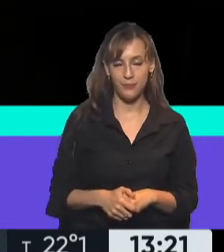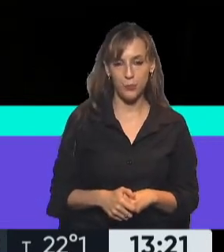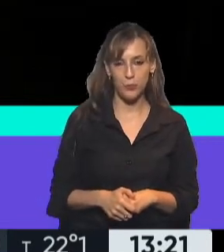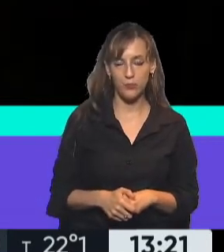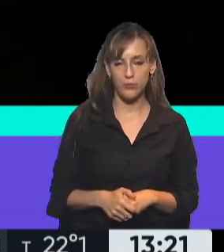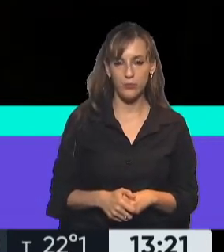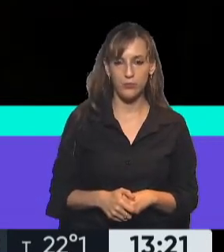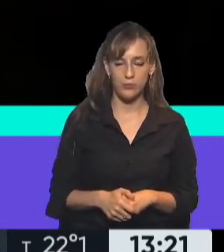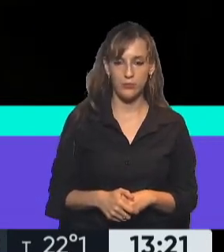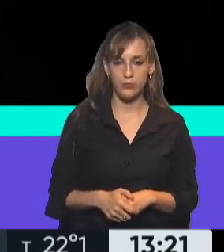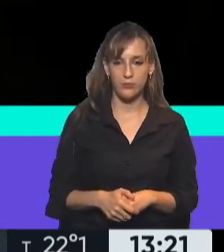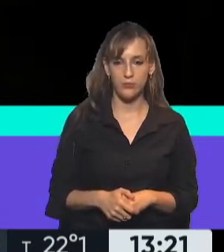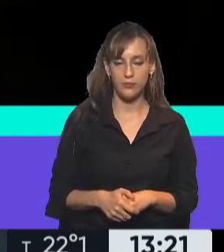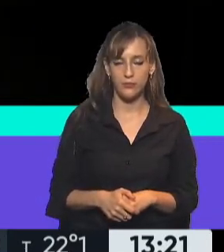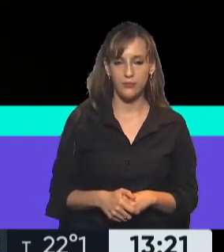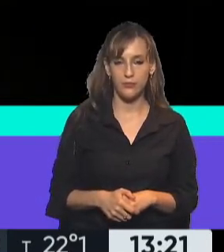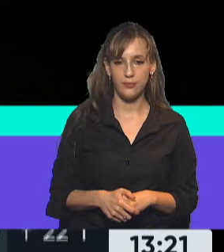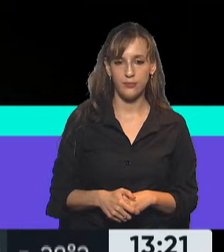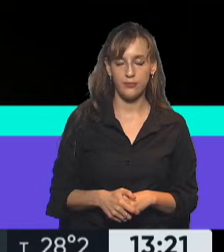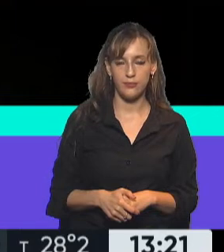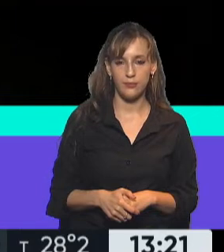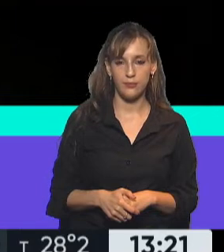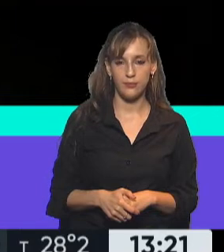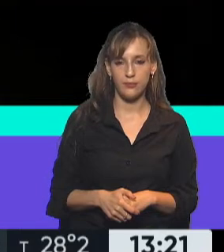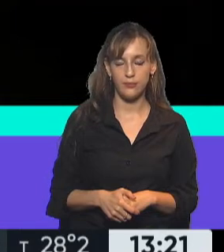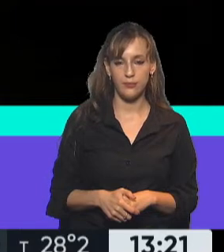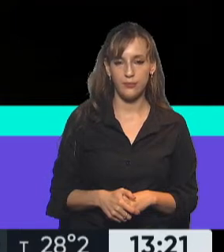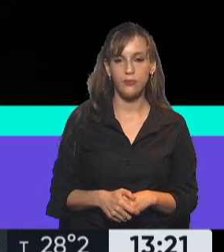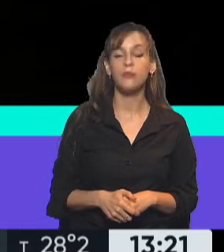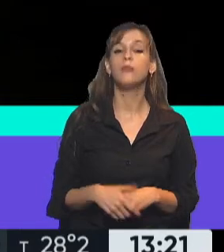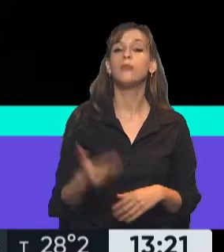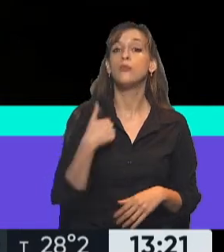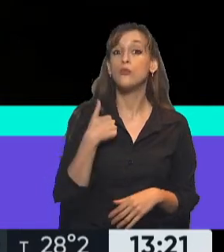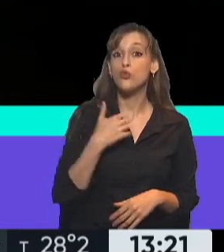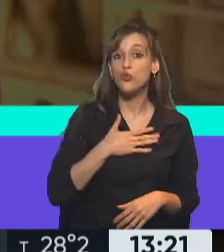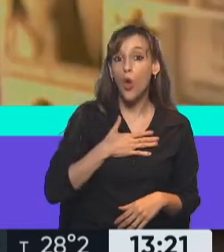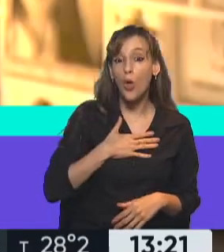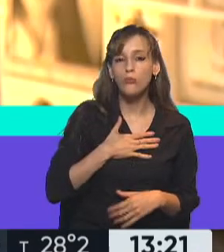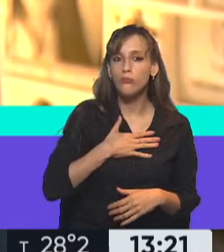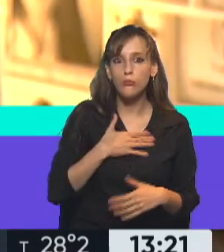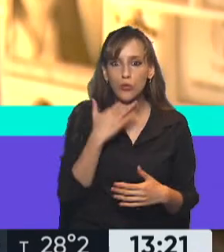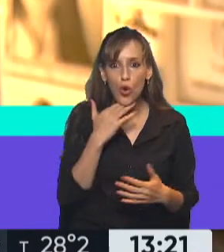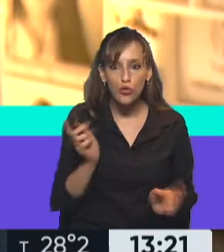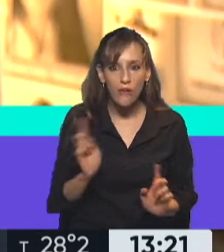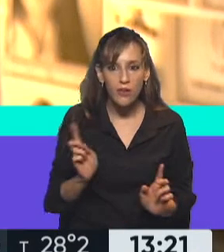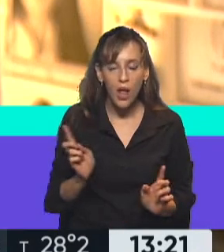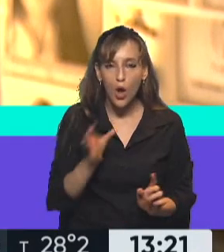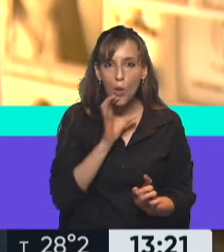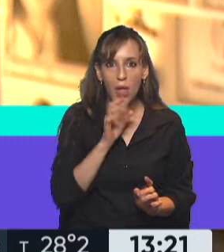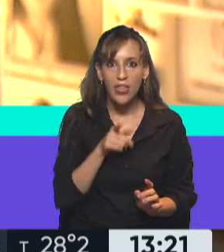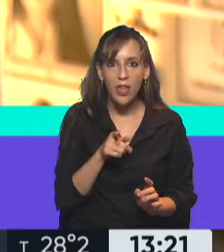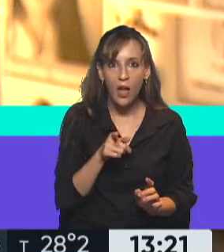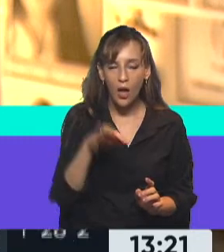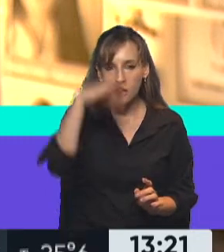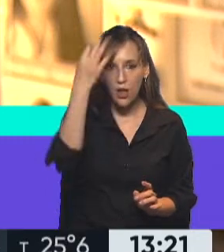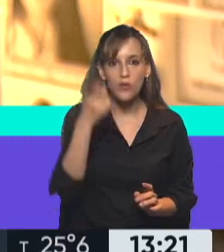raro, 132 también. A ver este. Yo no sabía que era una comedia, me enteré en la primera